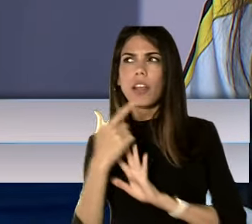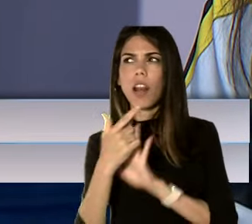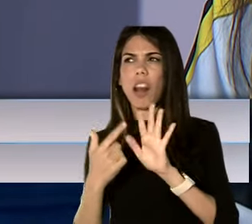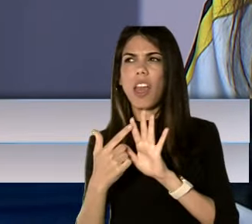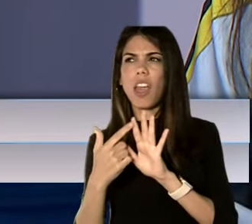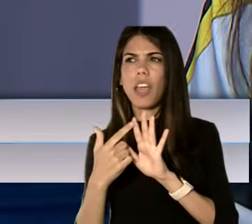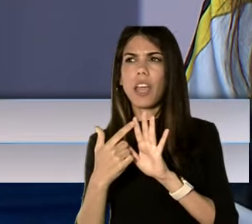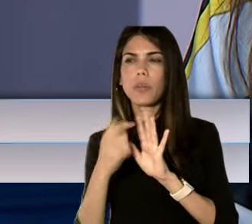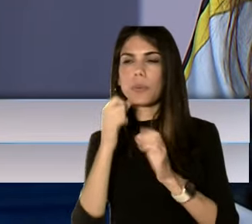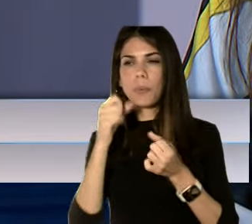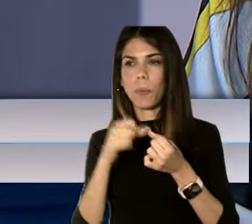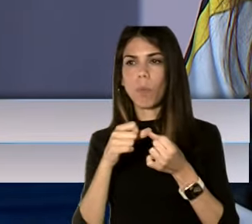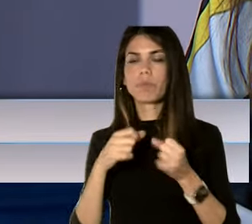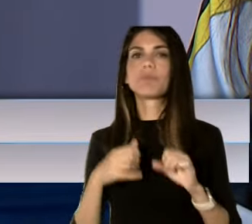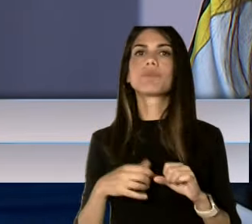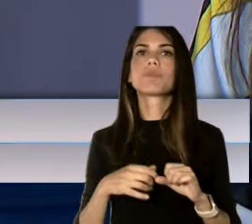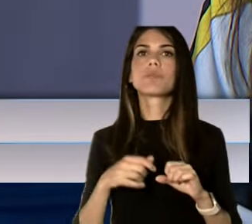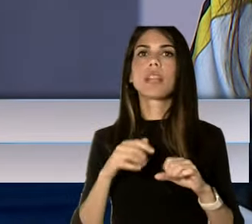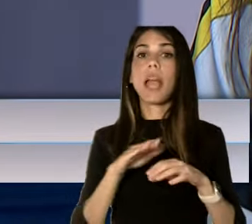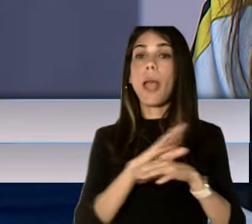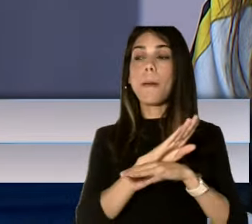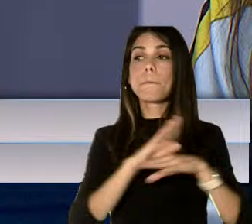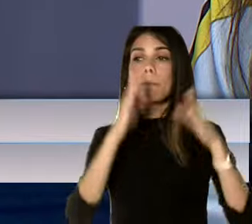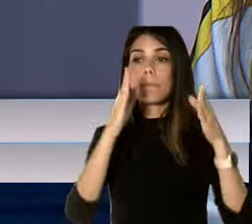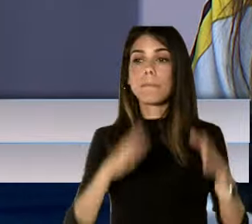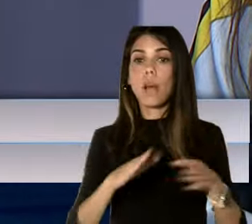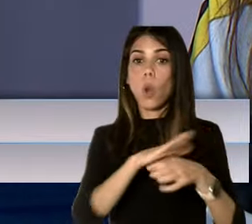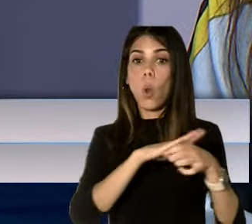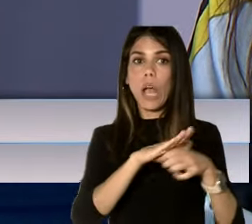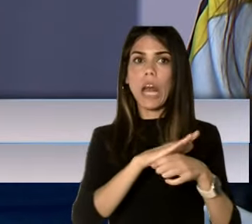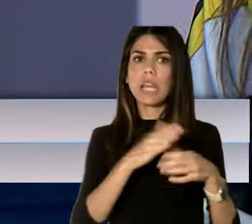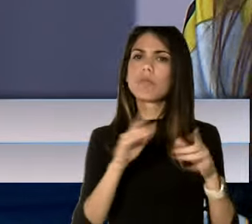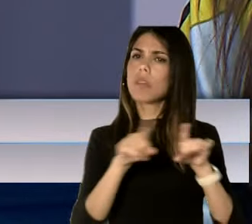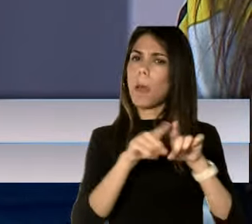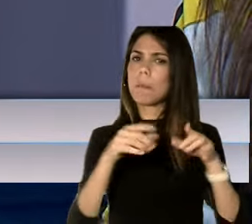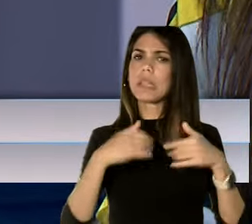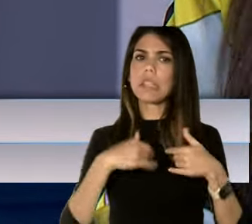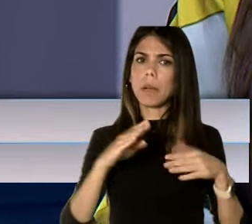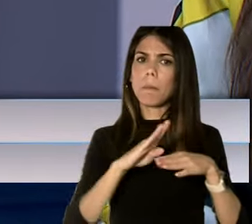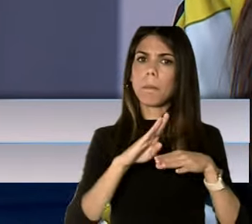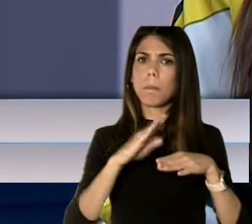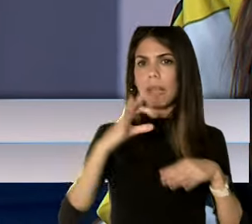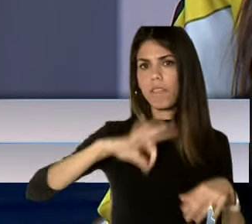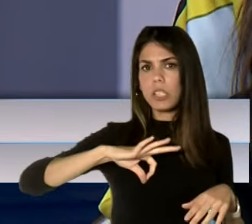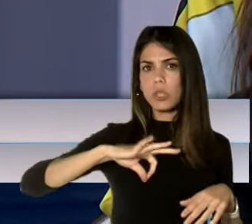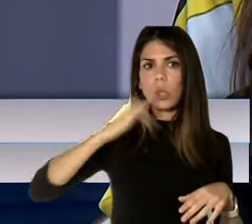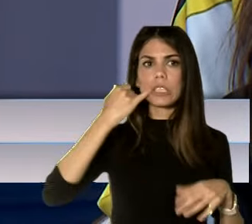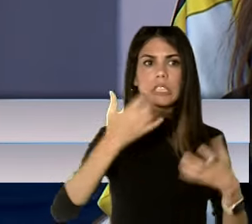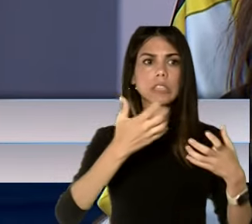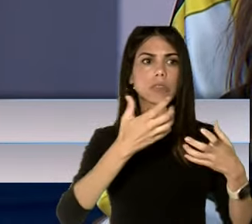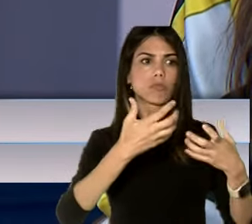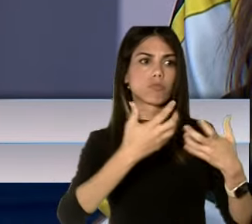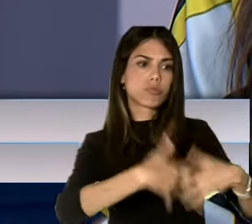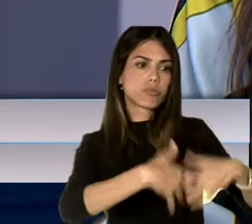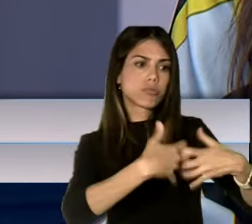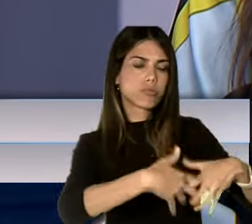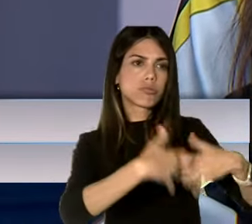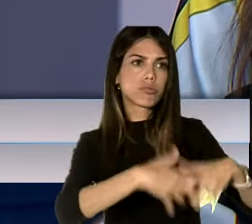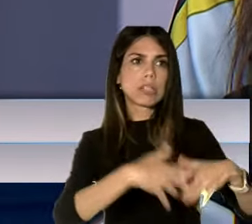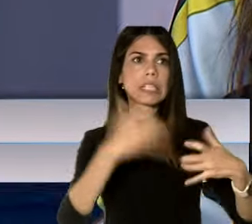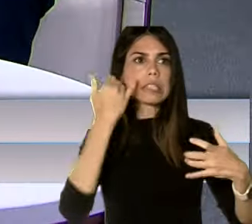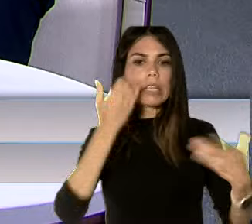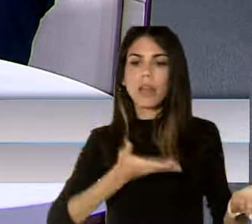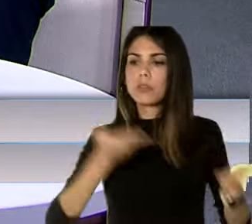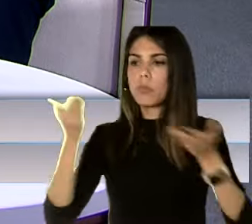habían los empresarios locales También tienen beneficio si crean manufactura tienen beneficio no tienes que afuera Si